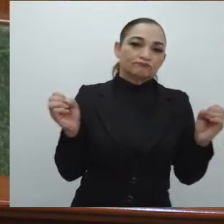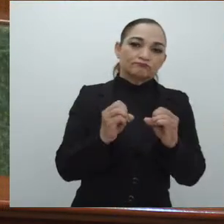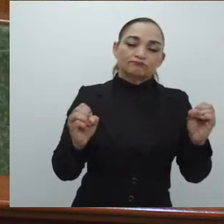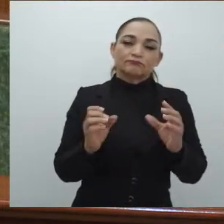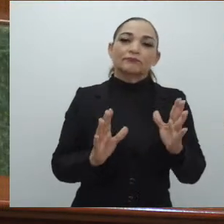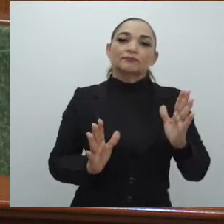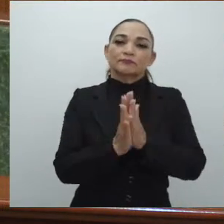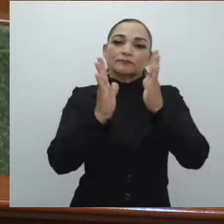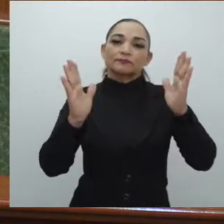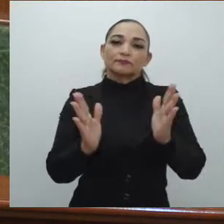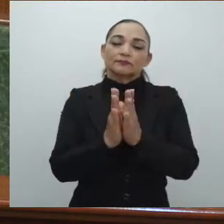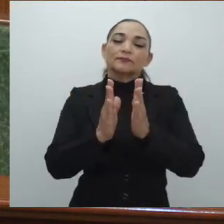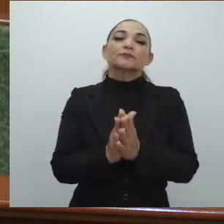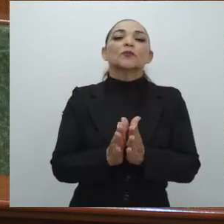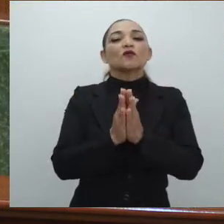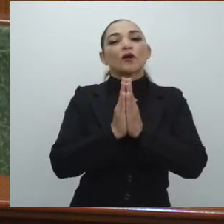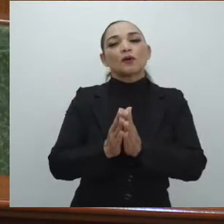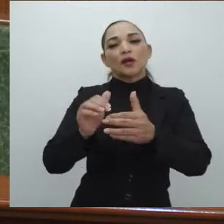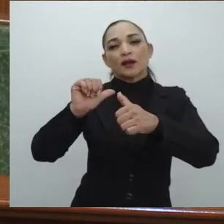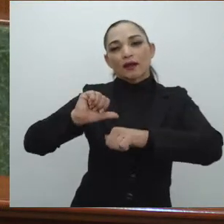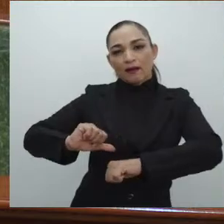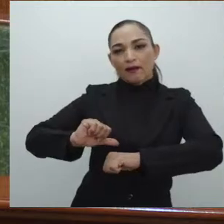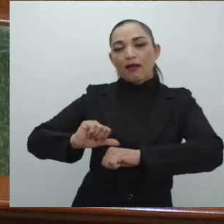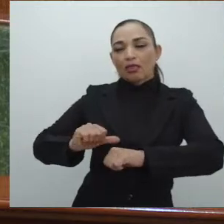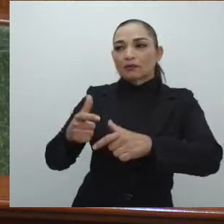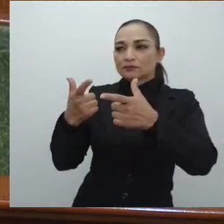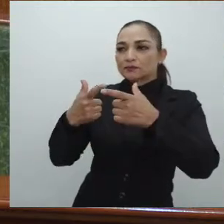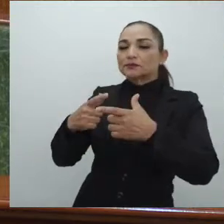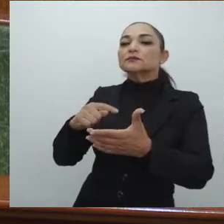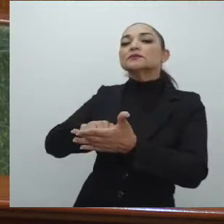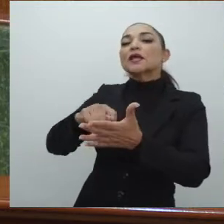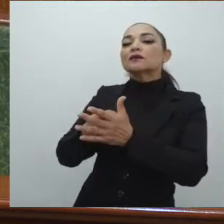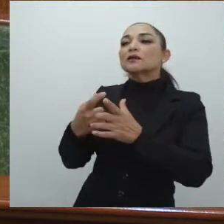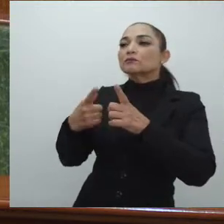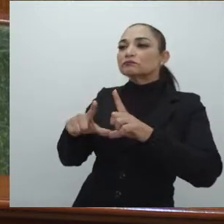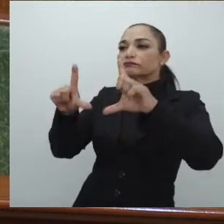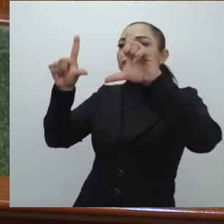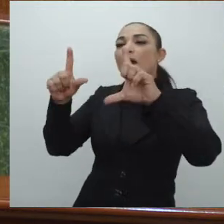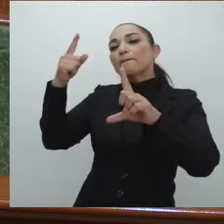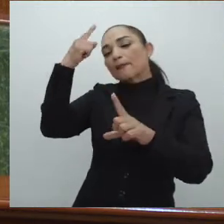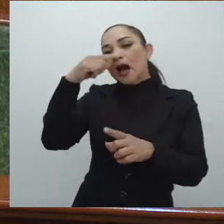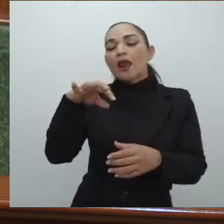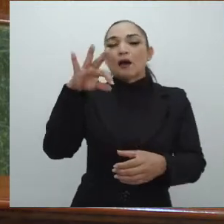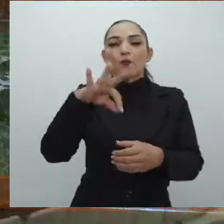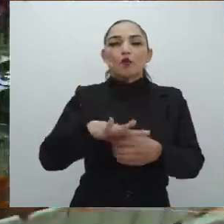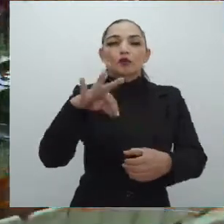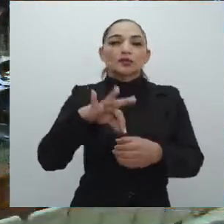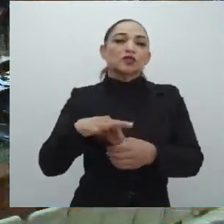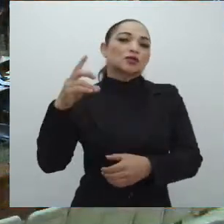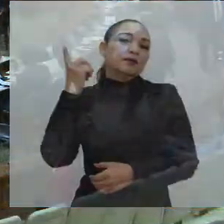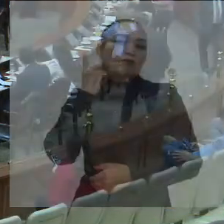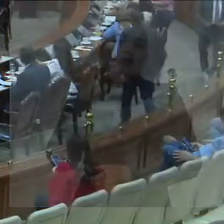técnica abrir el tablero para recoger la votación a favor o en contra del dictamen en lo general.